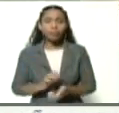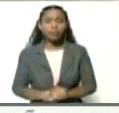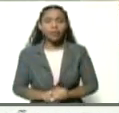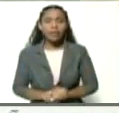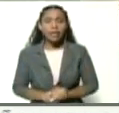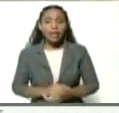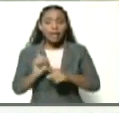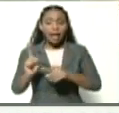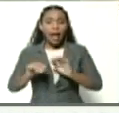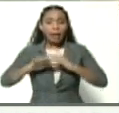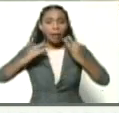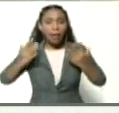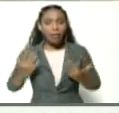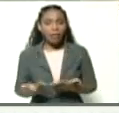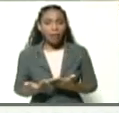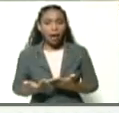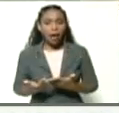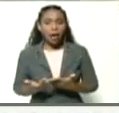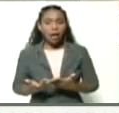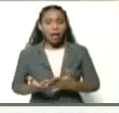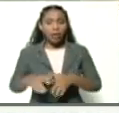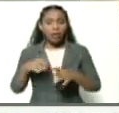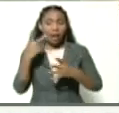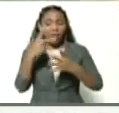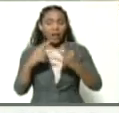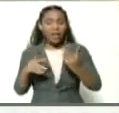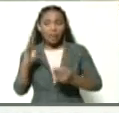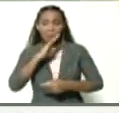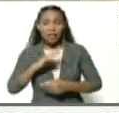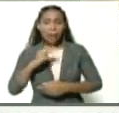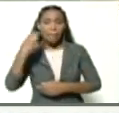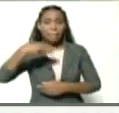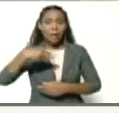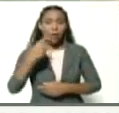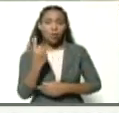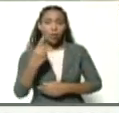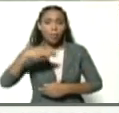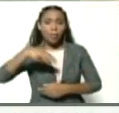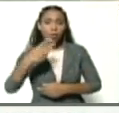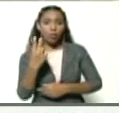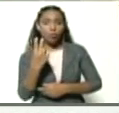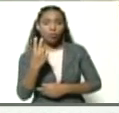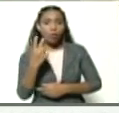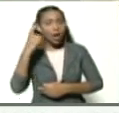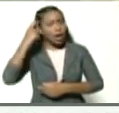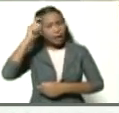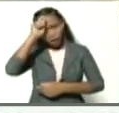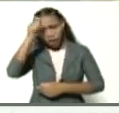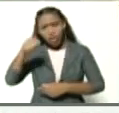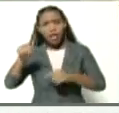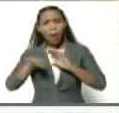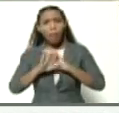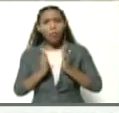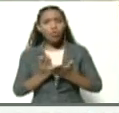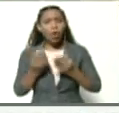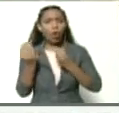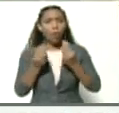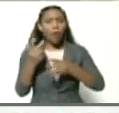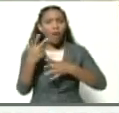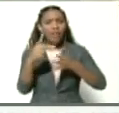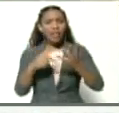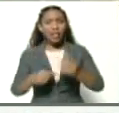de esta pandemia con la variante brasilera P1 y P2, reconocidas en el mundo como las variantes